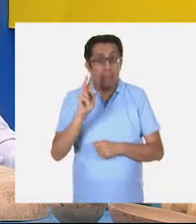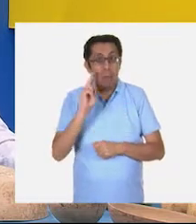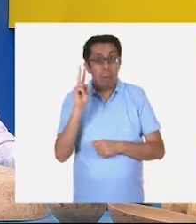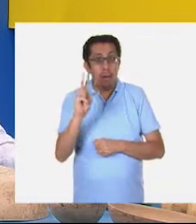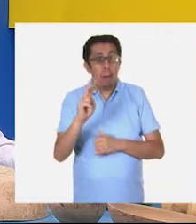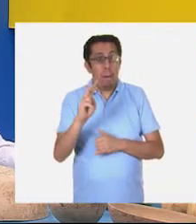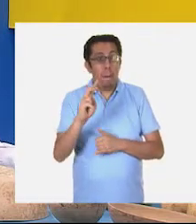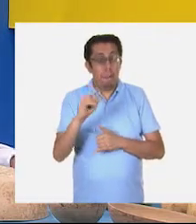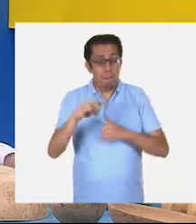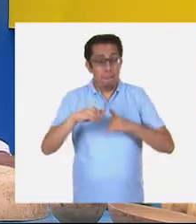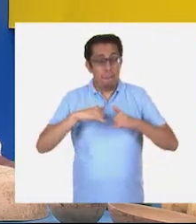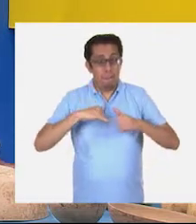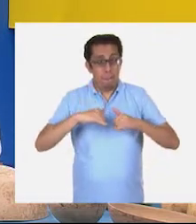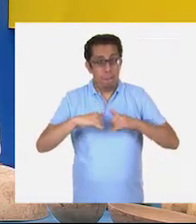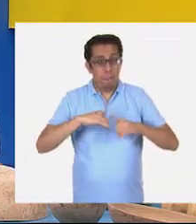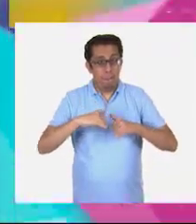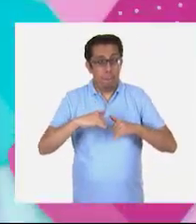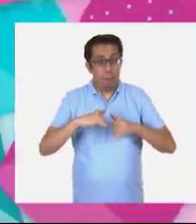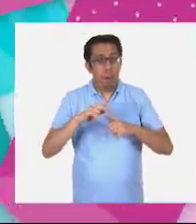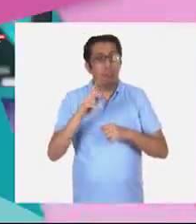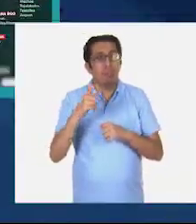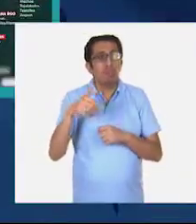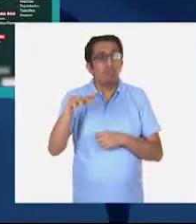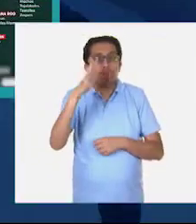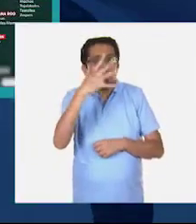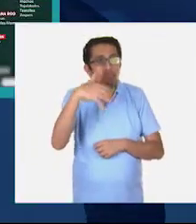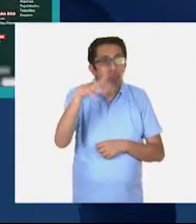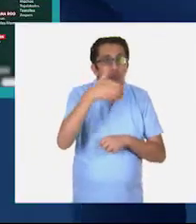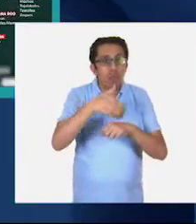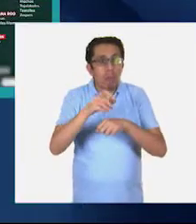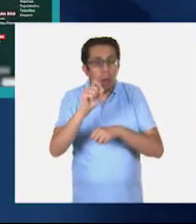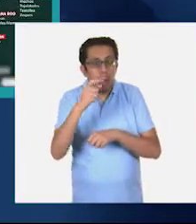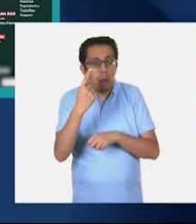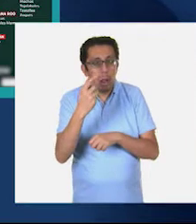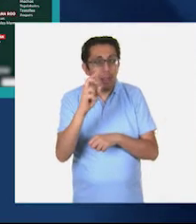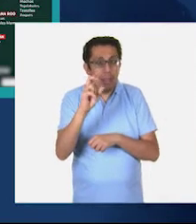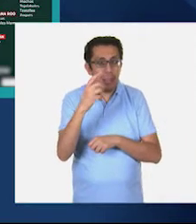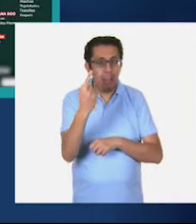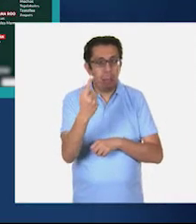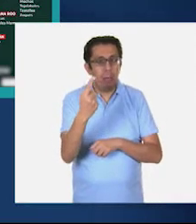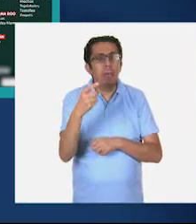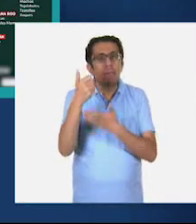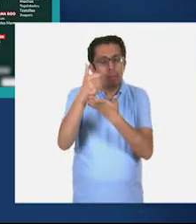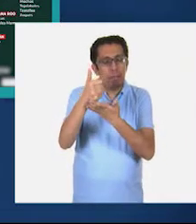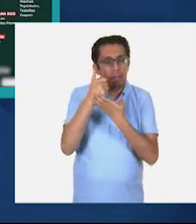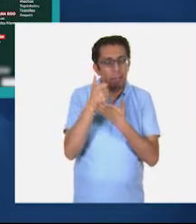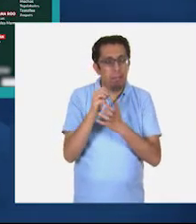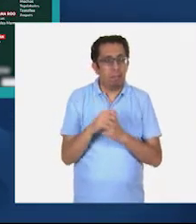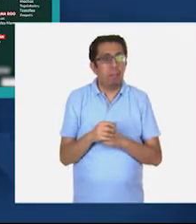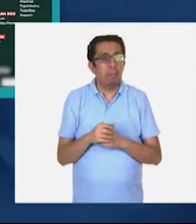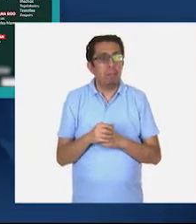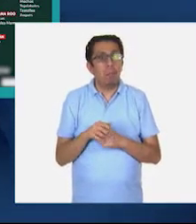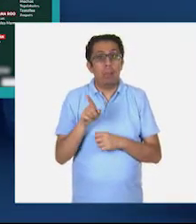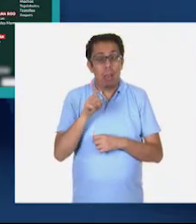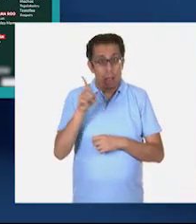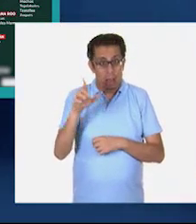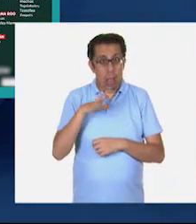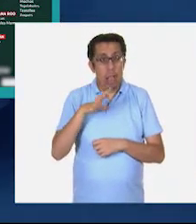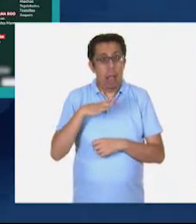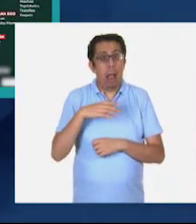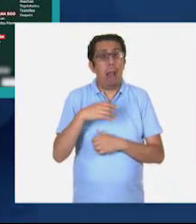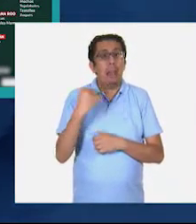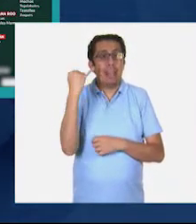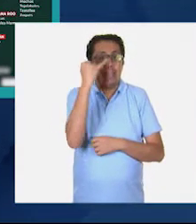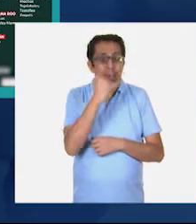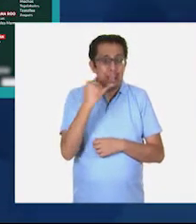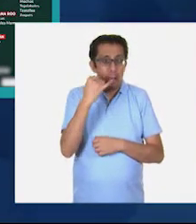mapa y ubica el número 31. A ver, ayúdame. Se habla, maestro, en Yucatán, Quintana